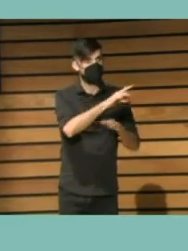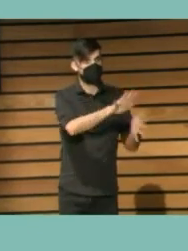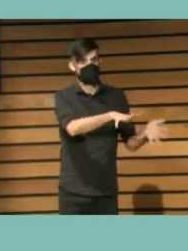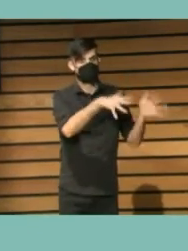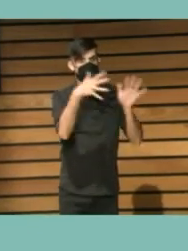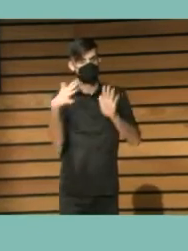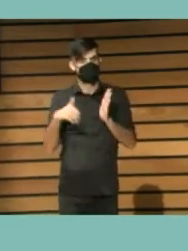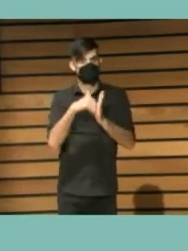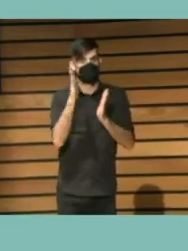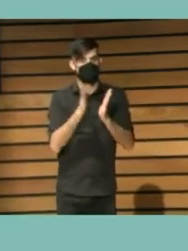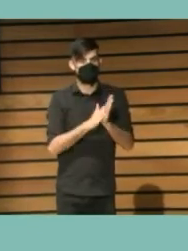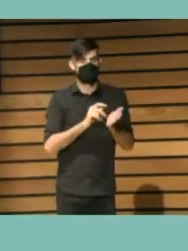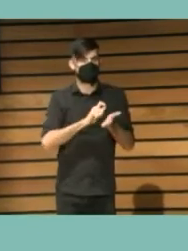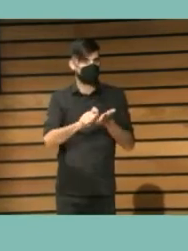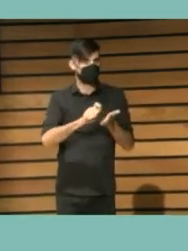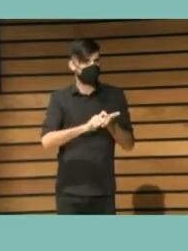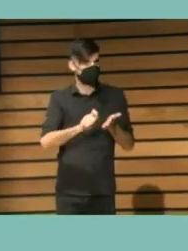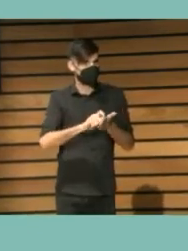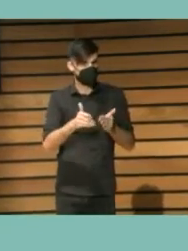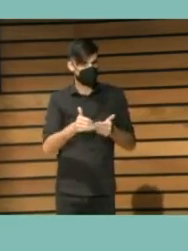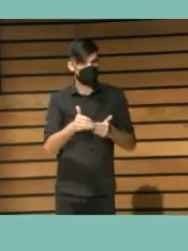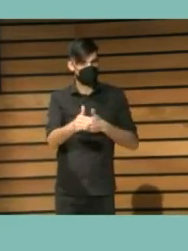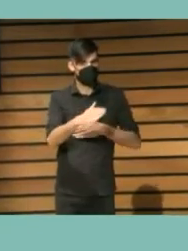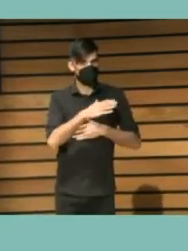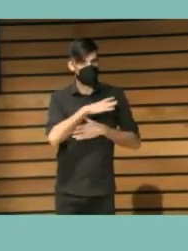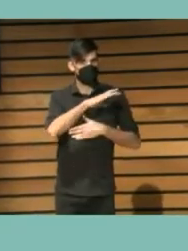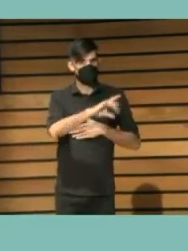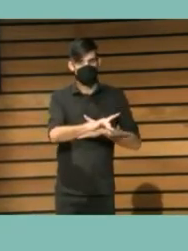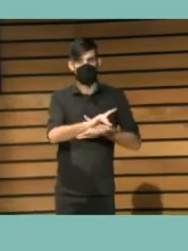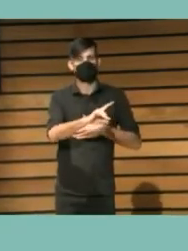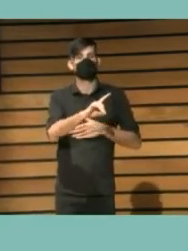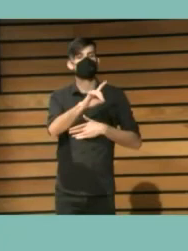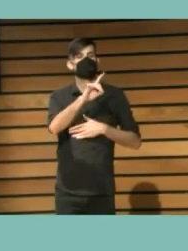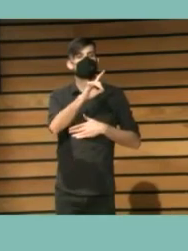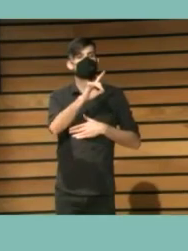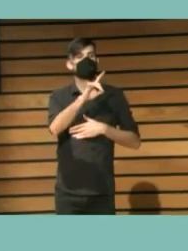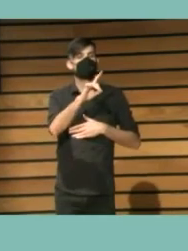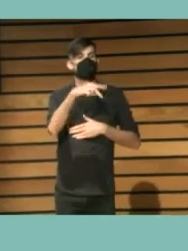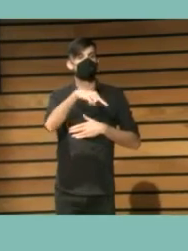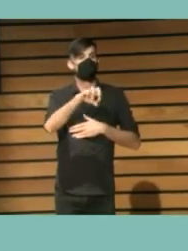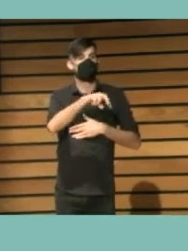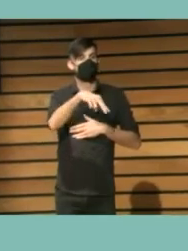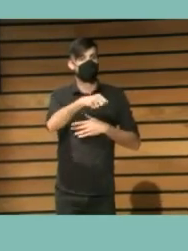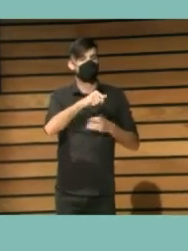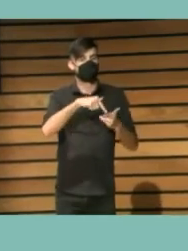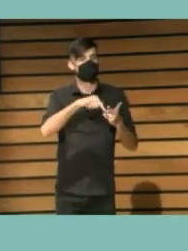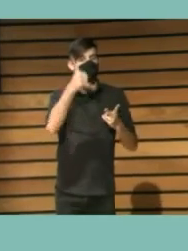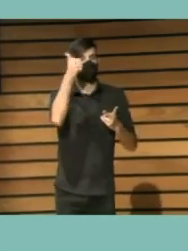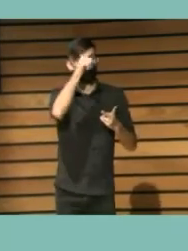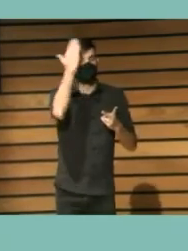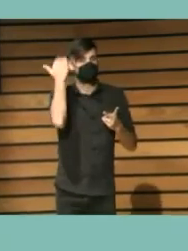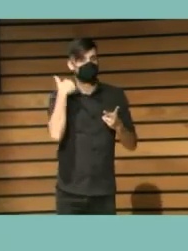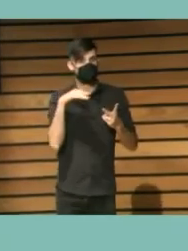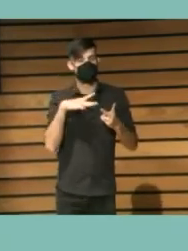lo tanto, más adelante vais a tener los comentarios que Nona y que Joao nos han aportado